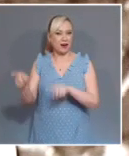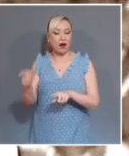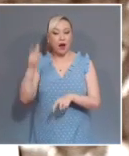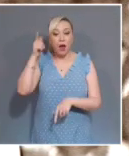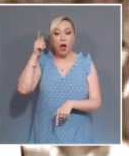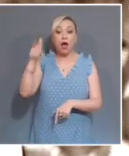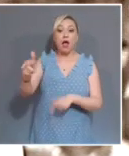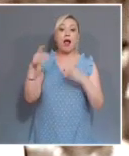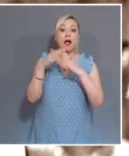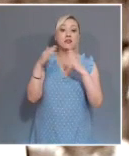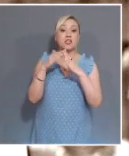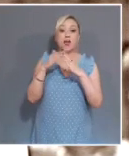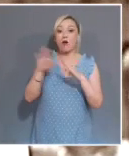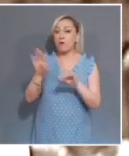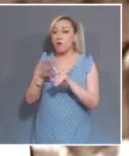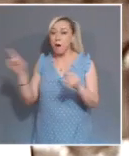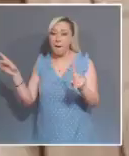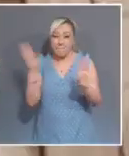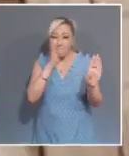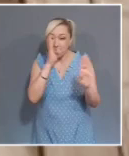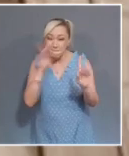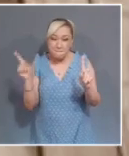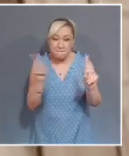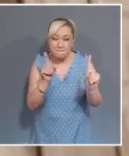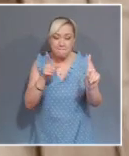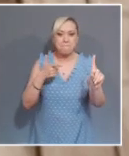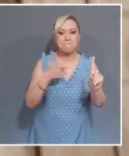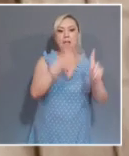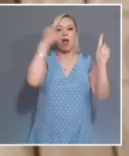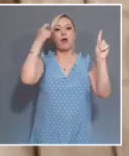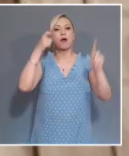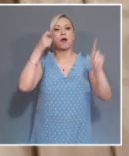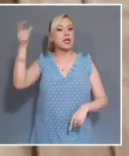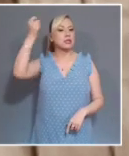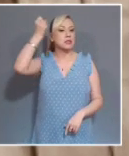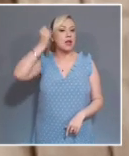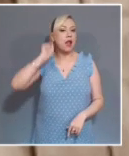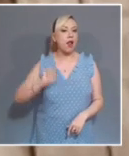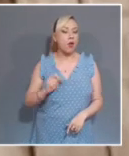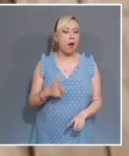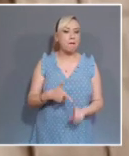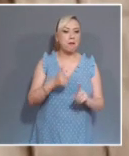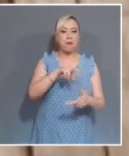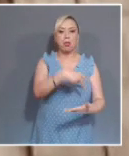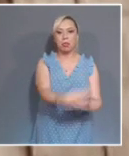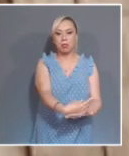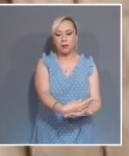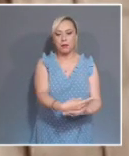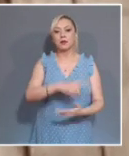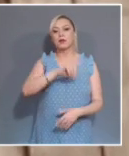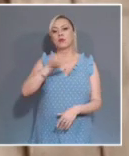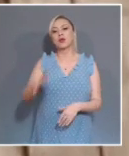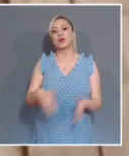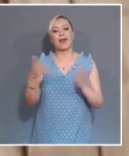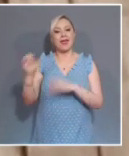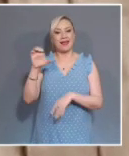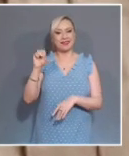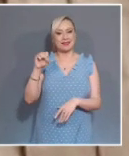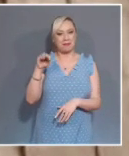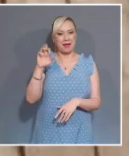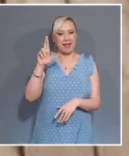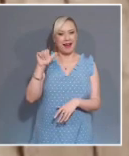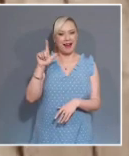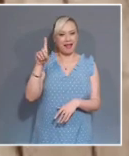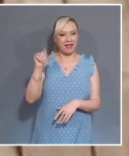sin vida horas después en Sinaloa. Esmeralda Gallardo, en Puebla, quien buscaba a su hija desaparecida y cuidaba del nieto que le